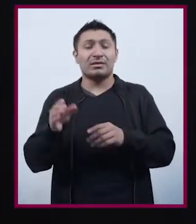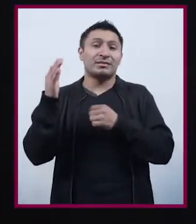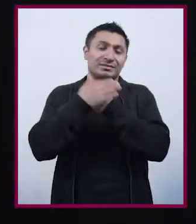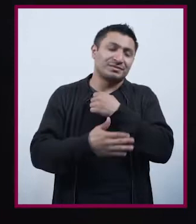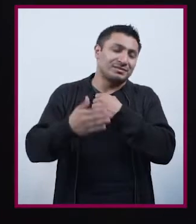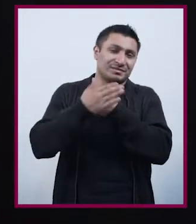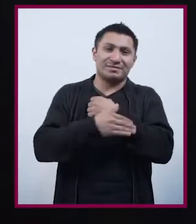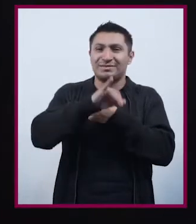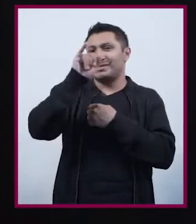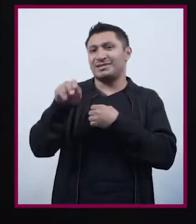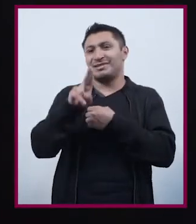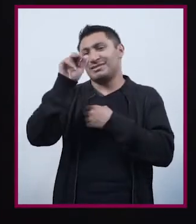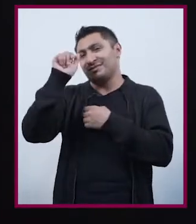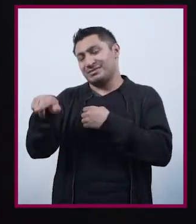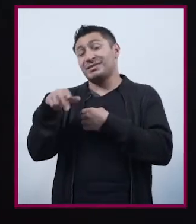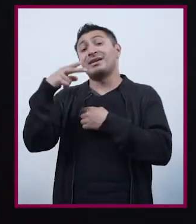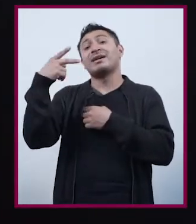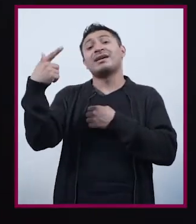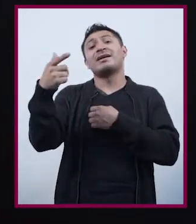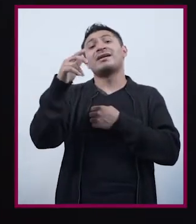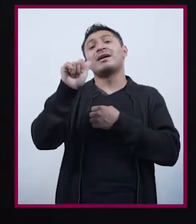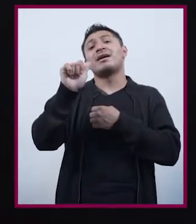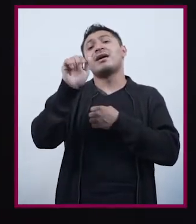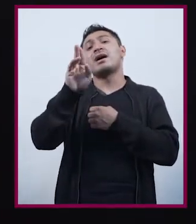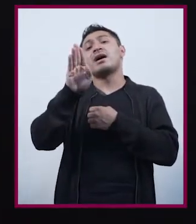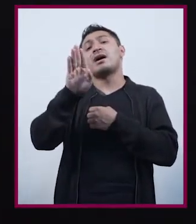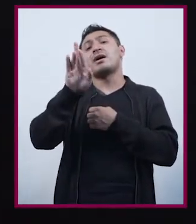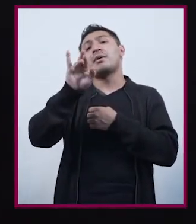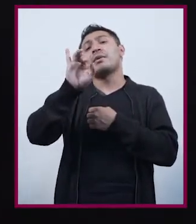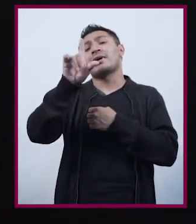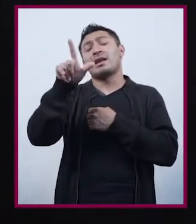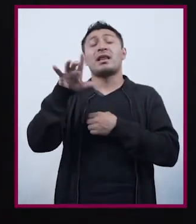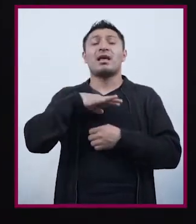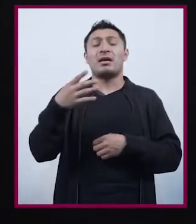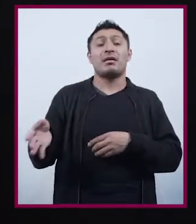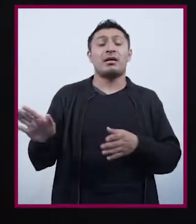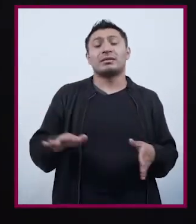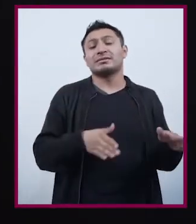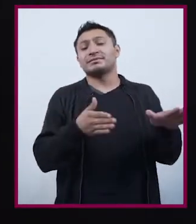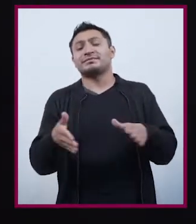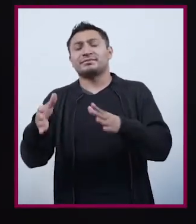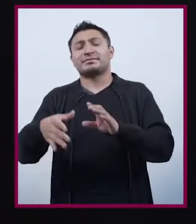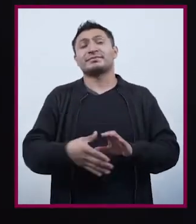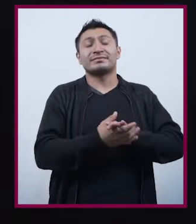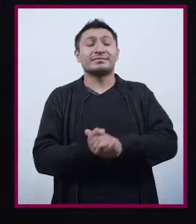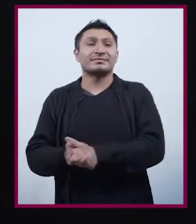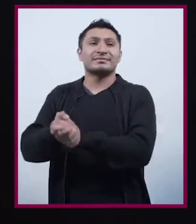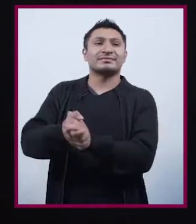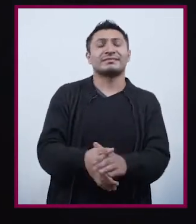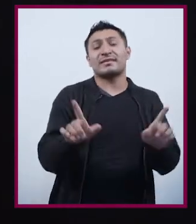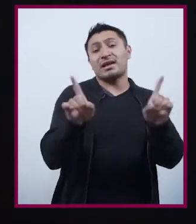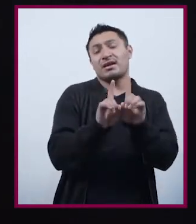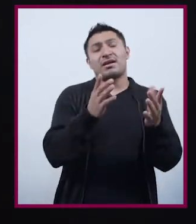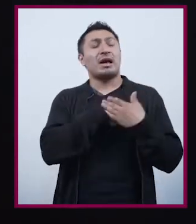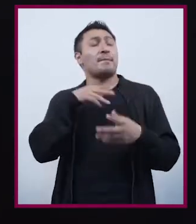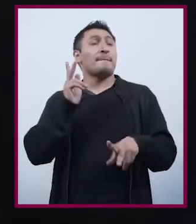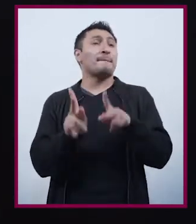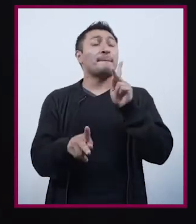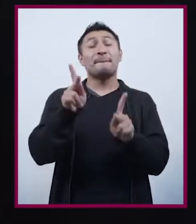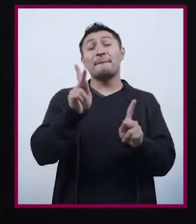consolar a Juan Gabriel, que va caminando por la calle de la mano, platicando con su